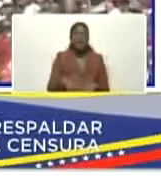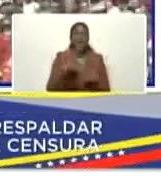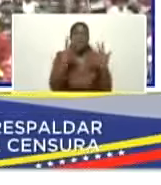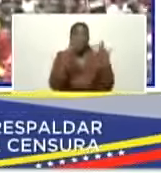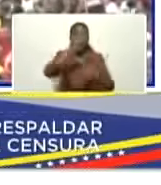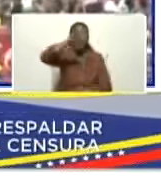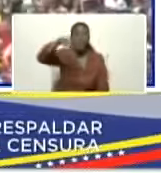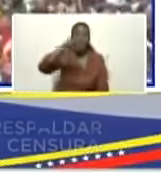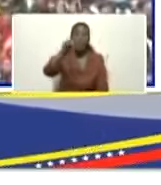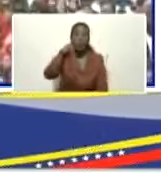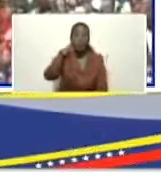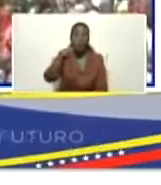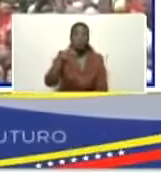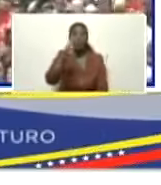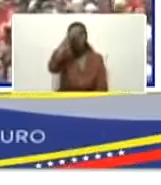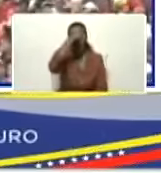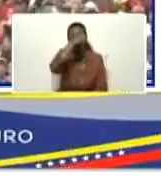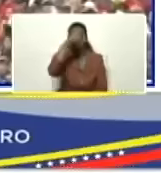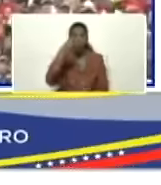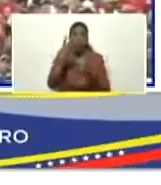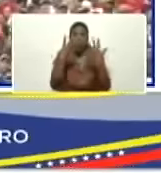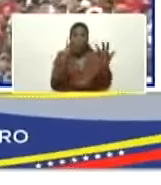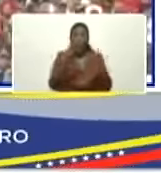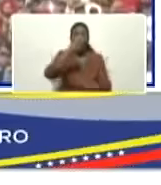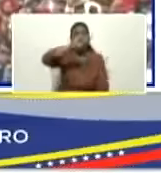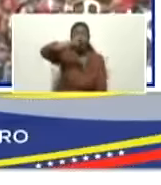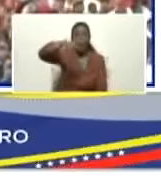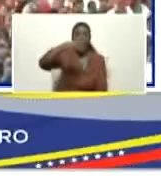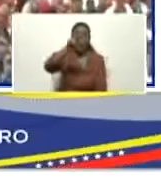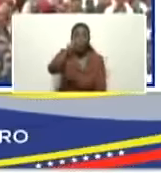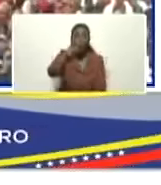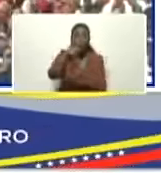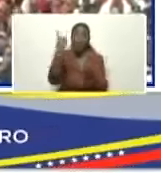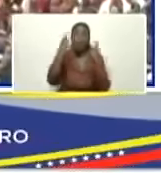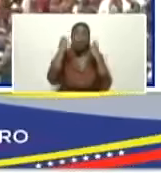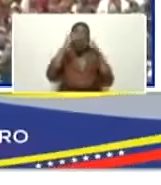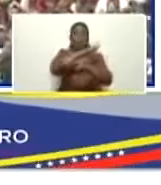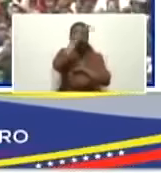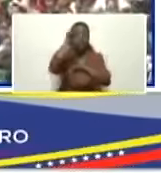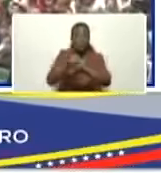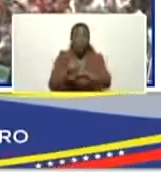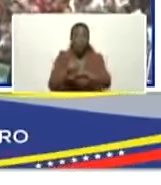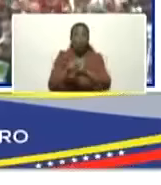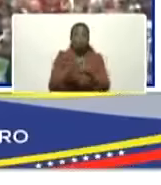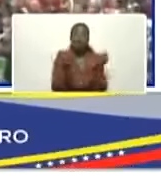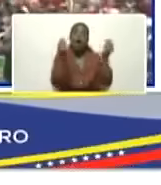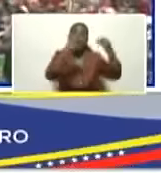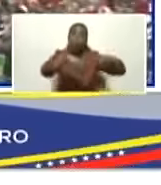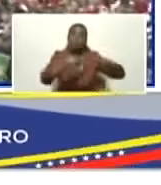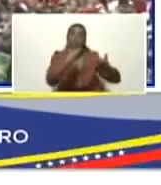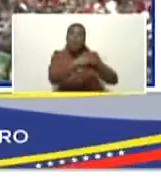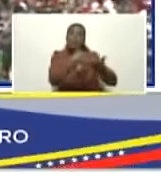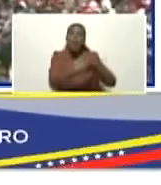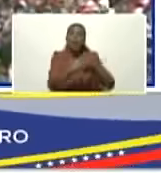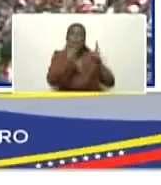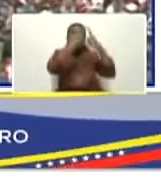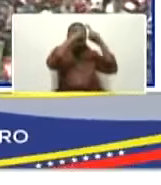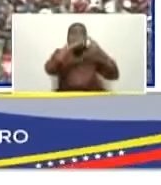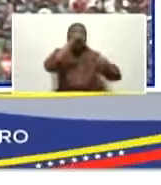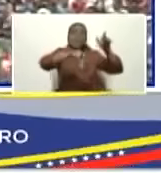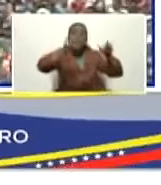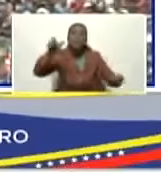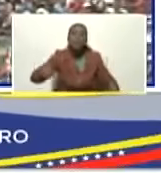junio, tome fecha, domingo 9 de junio, vamos a hacer una jornada nacional de corte de cuentas para ver